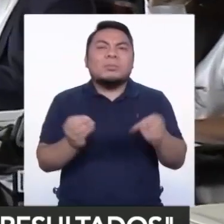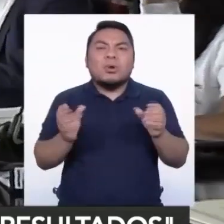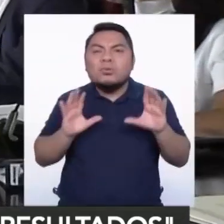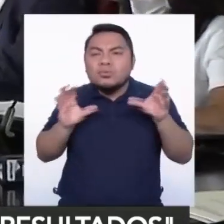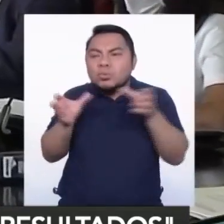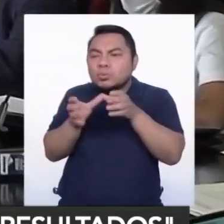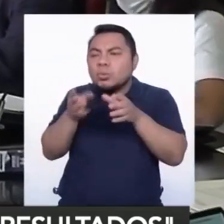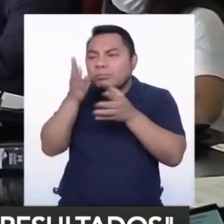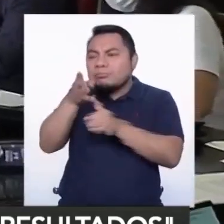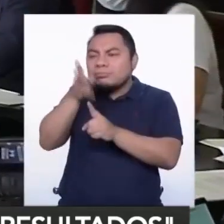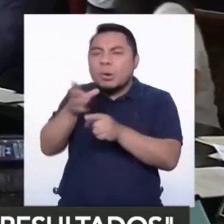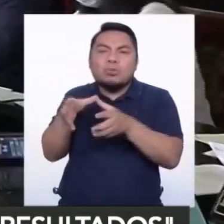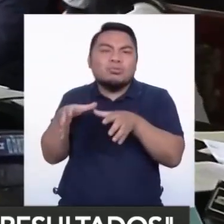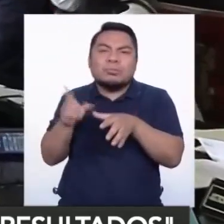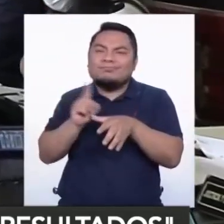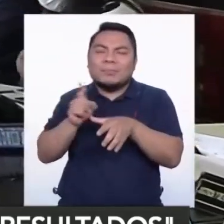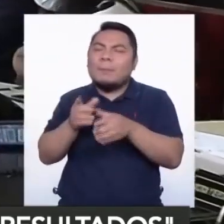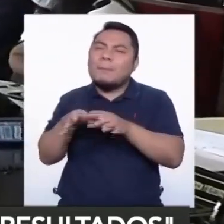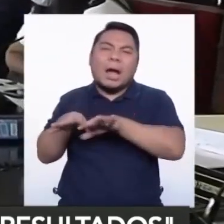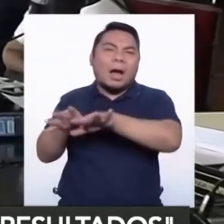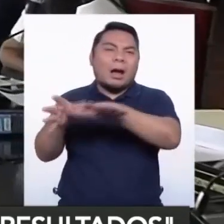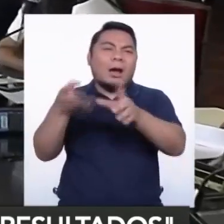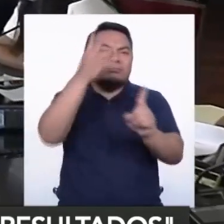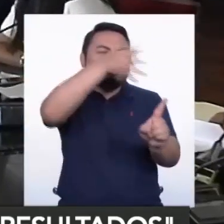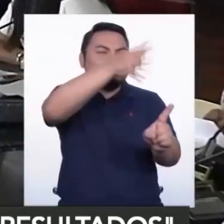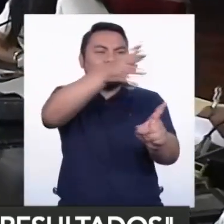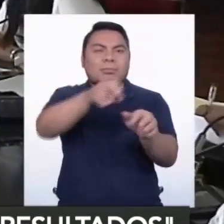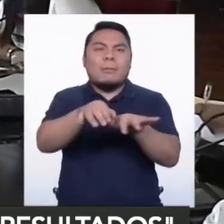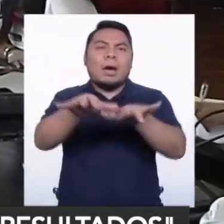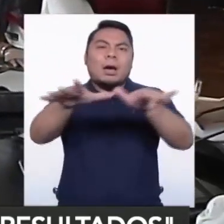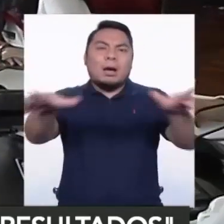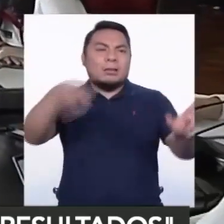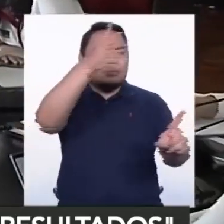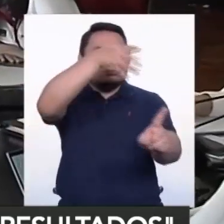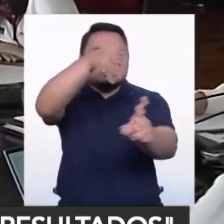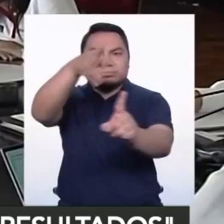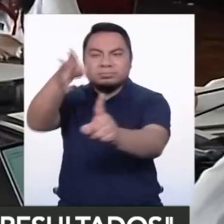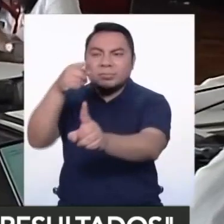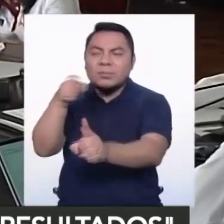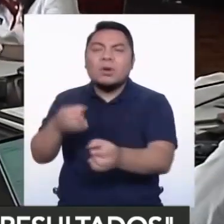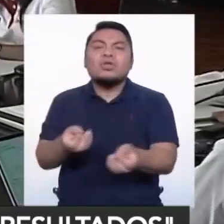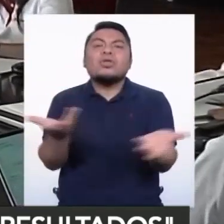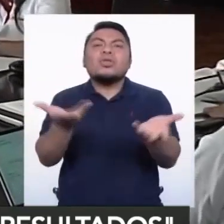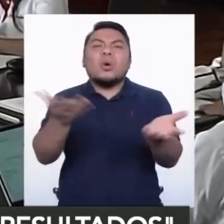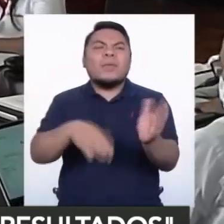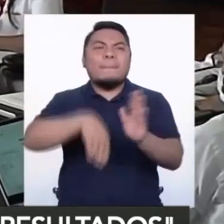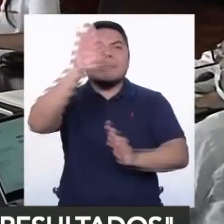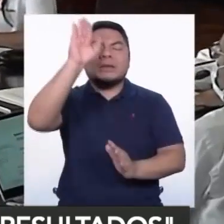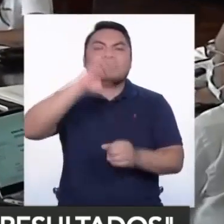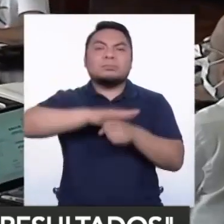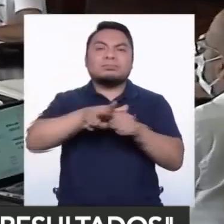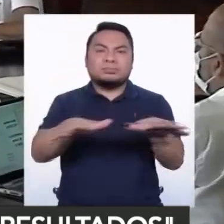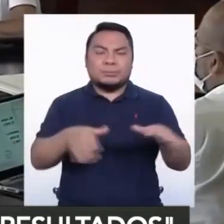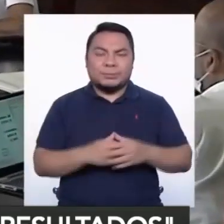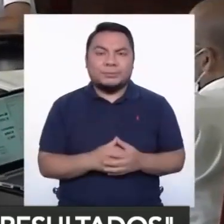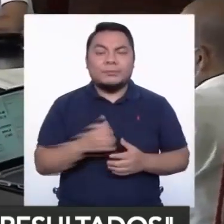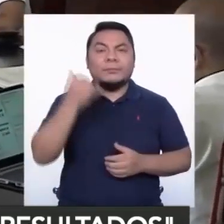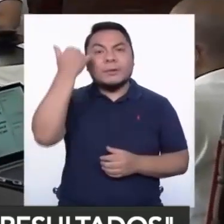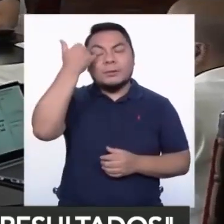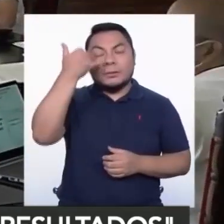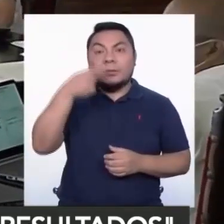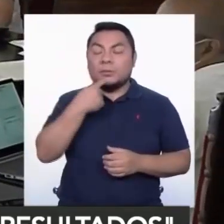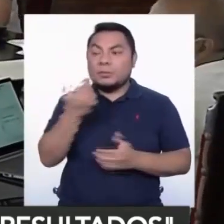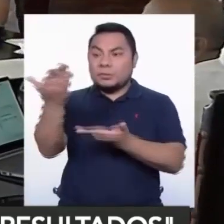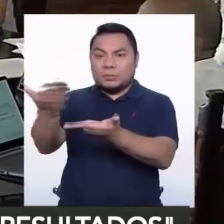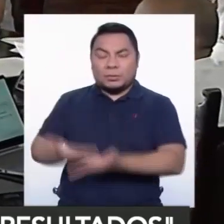detalle del contagio y dónde está ubicado, ¿no? Y yo tengo aquí, por ejemplo, el